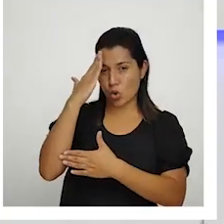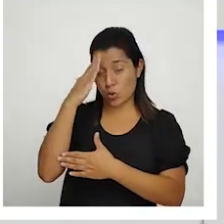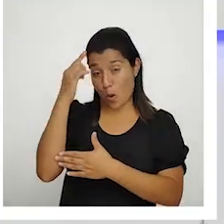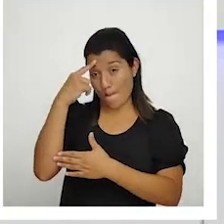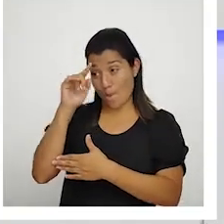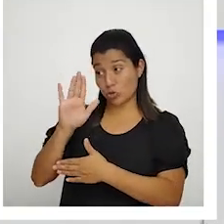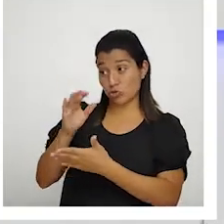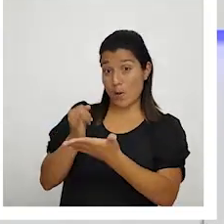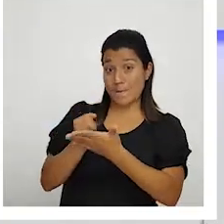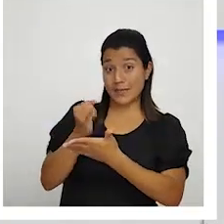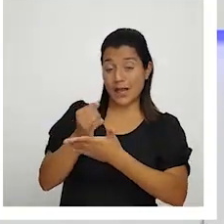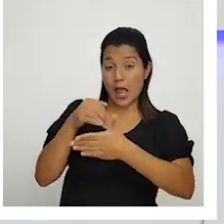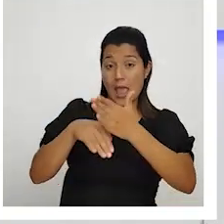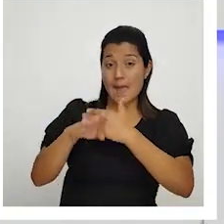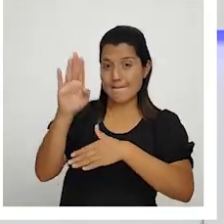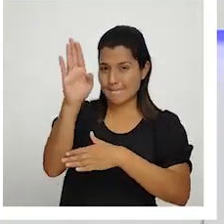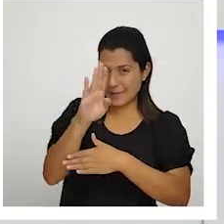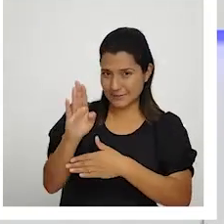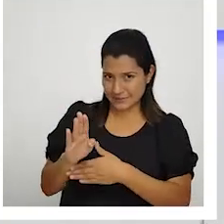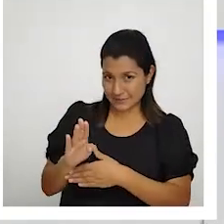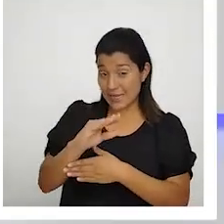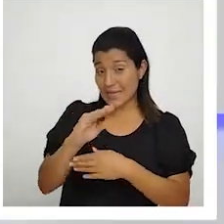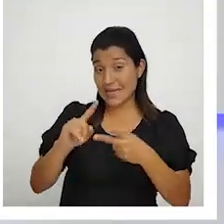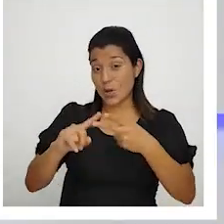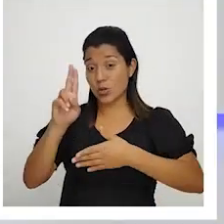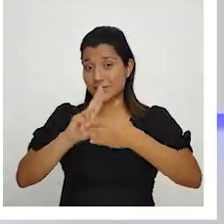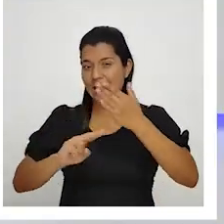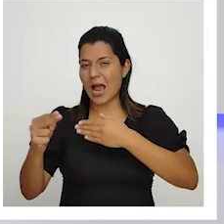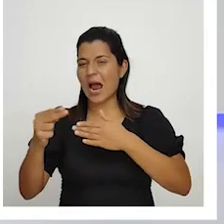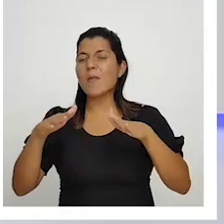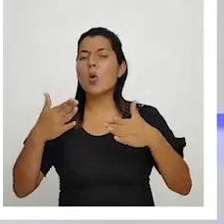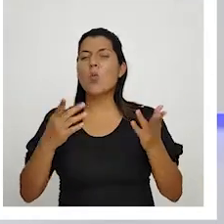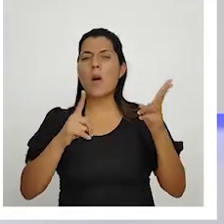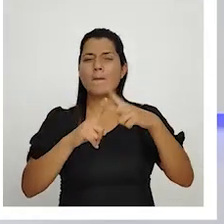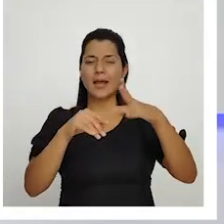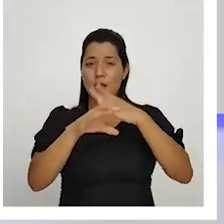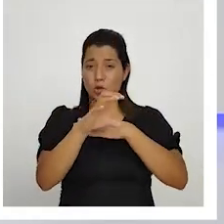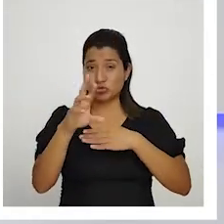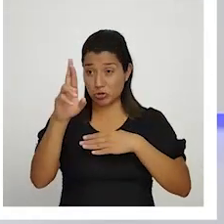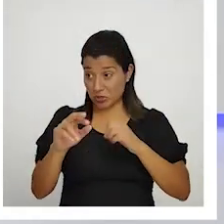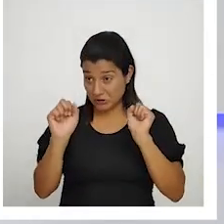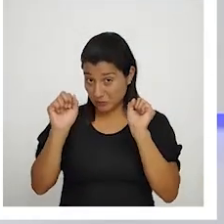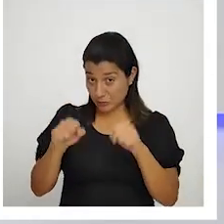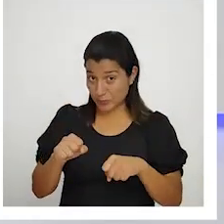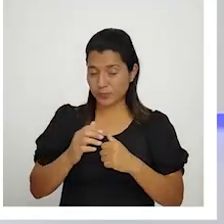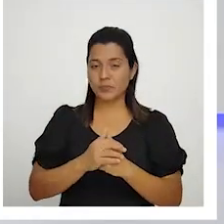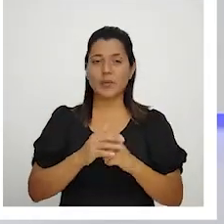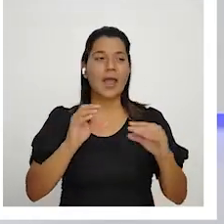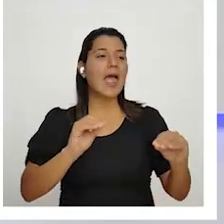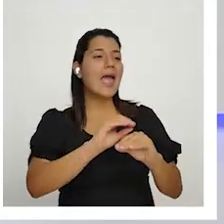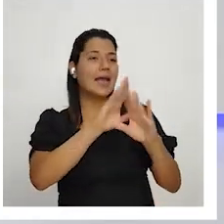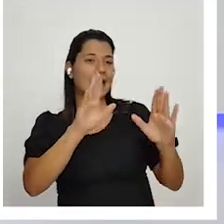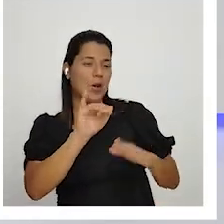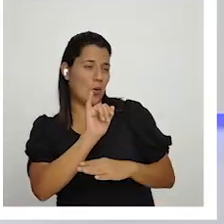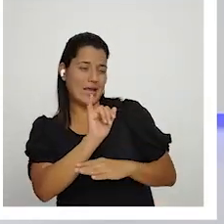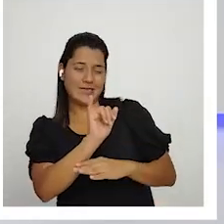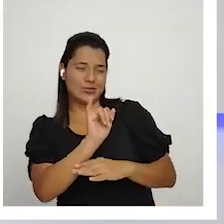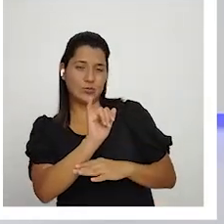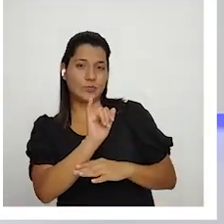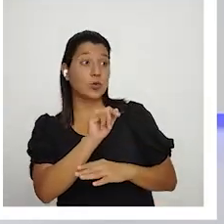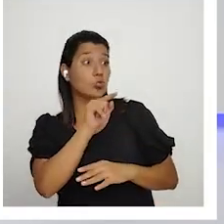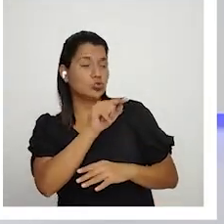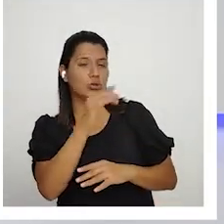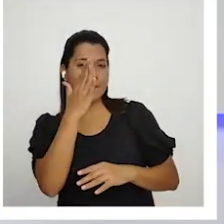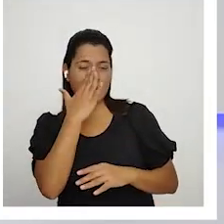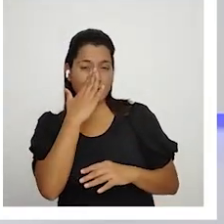Harvard a Costa Rica, ¿cómo se podría aplicar? Claro, bueno, diste en el punto, ¿verdad? Soy mamá y entonces sabes lo